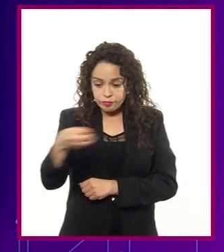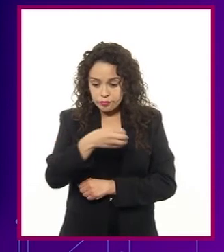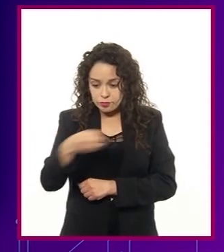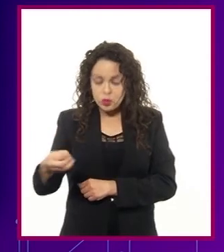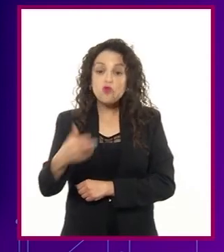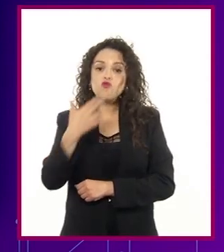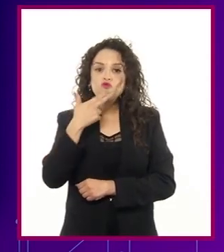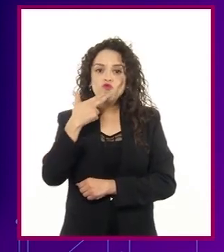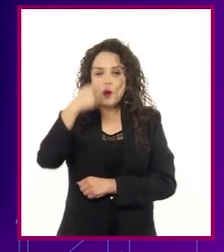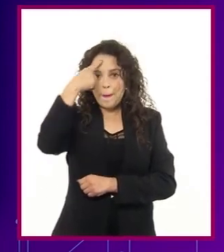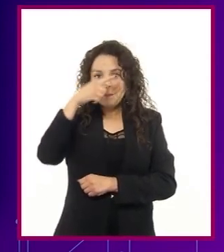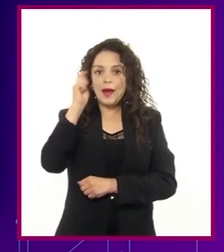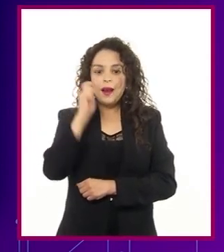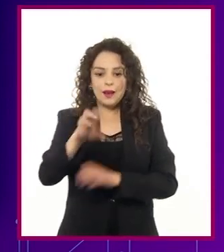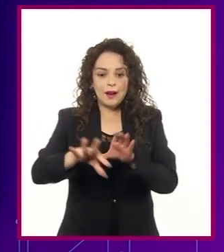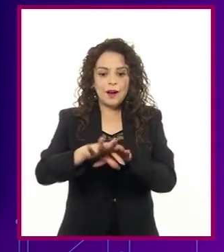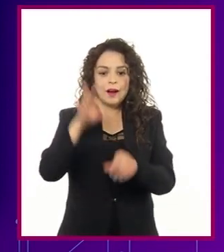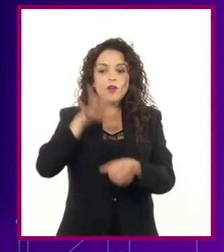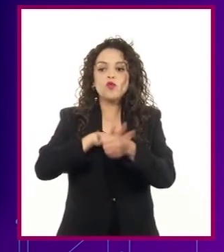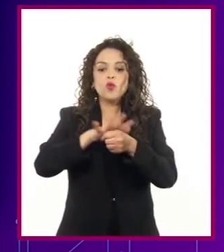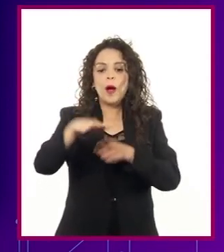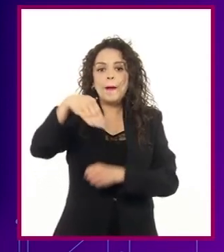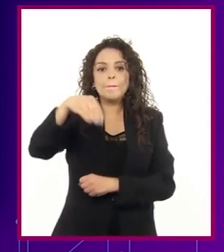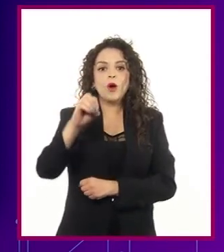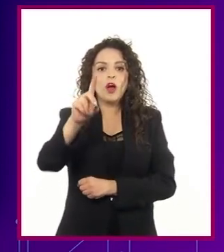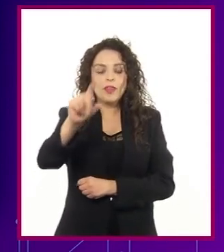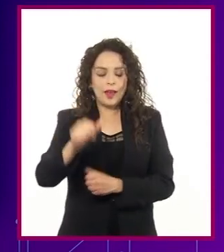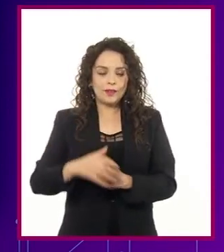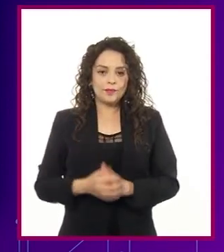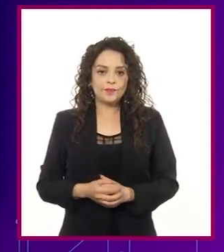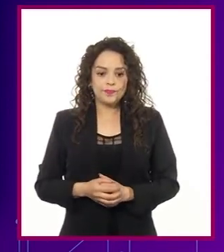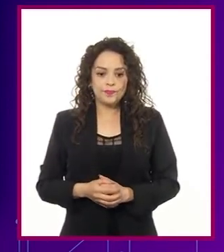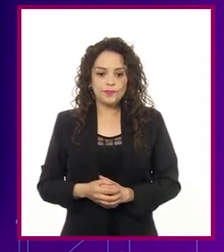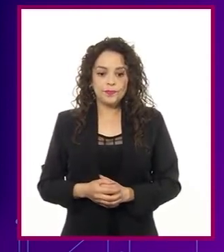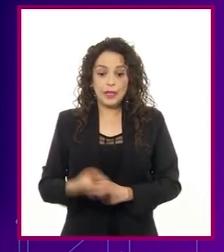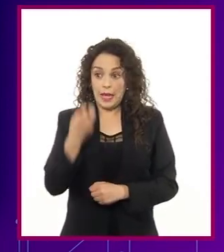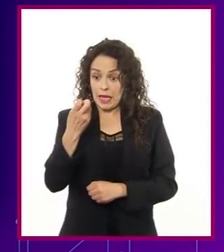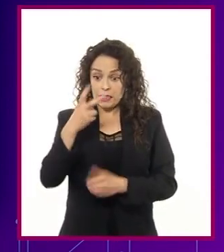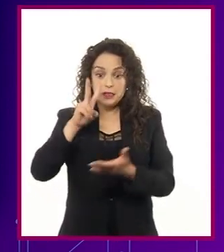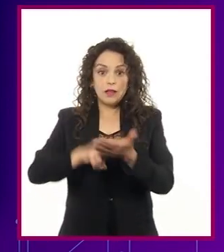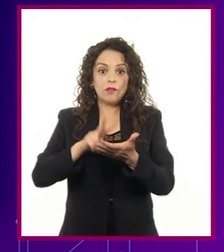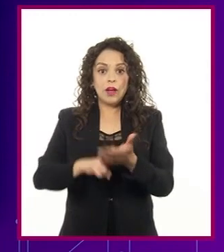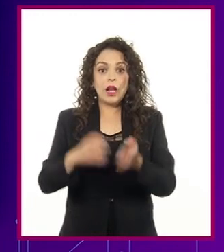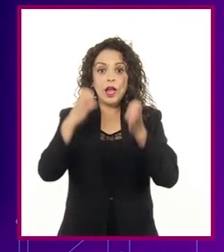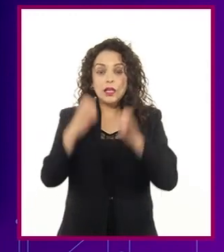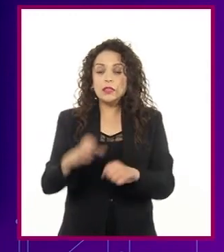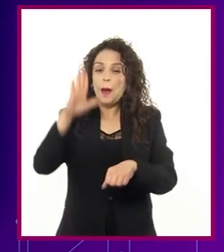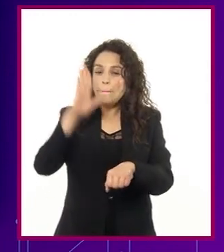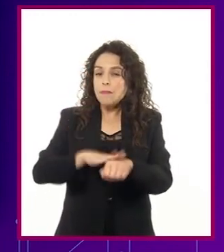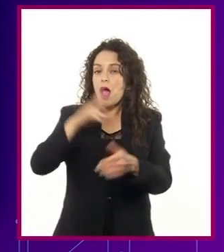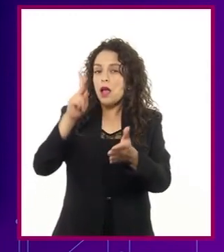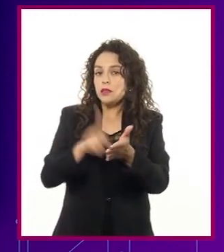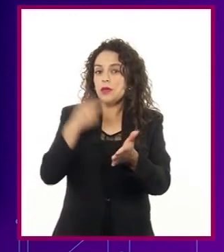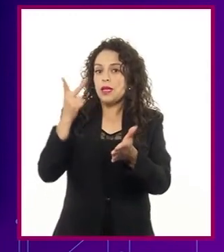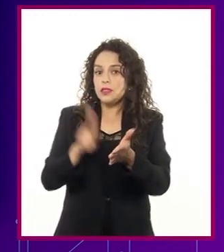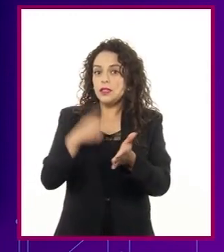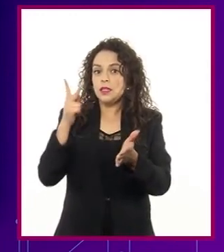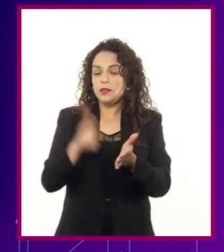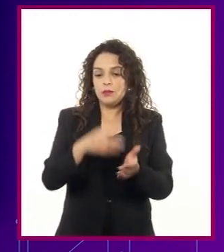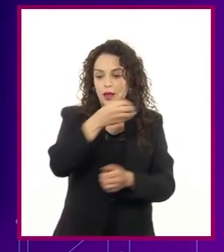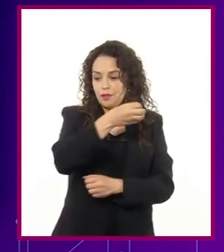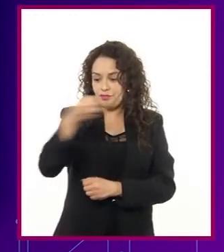útiles para identificar la moda, ya que es el valor que aparece más veces en el conjunto de